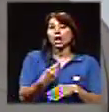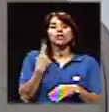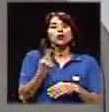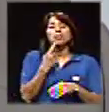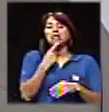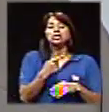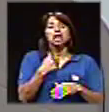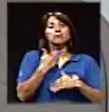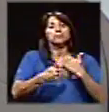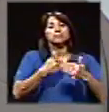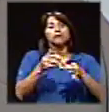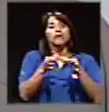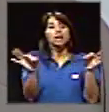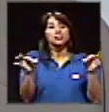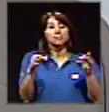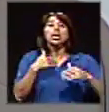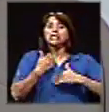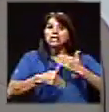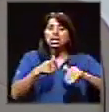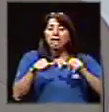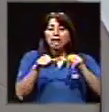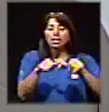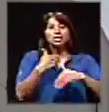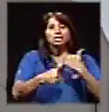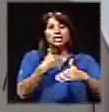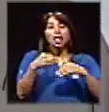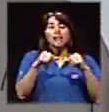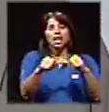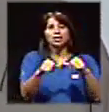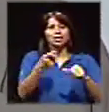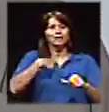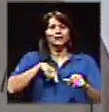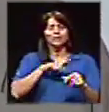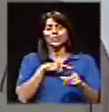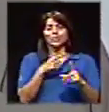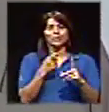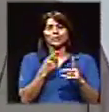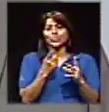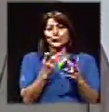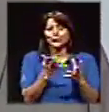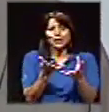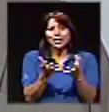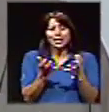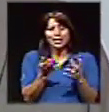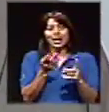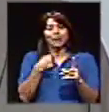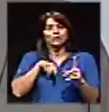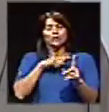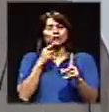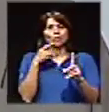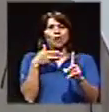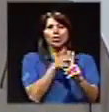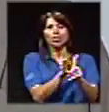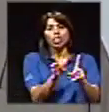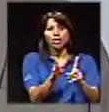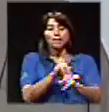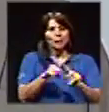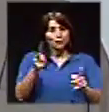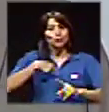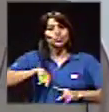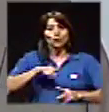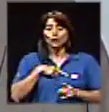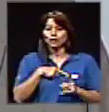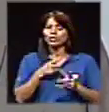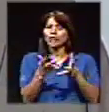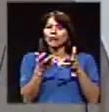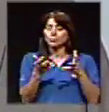desviemos. Y claro, nosotros representábamos un desvío en algunas cosas que no nos gustan de cómo se han venido haciendo,